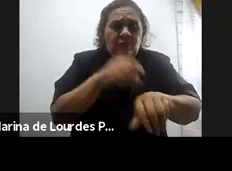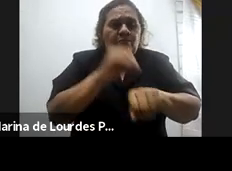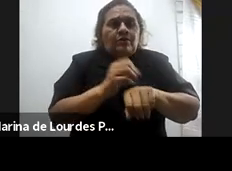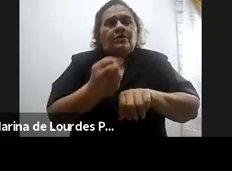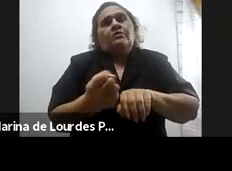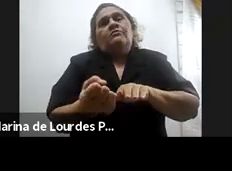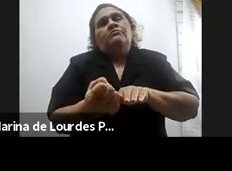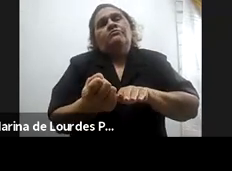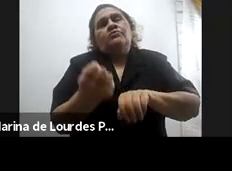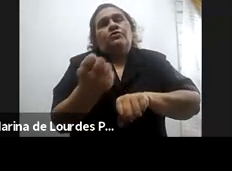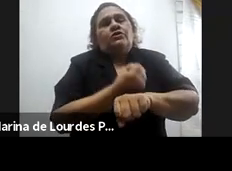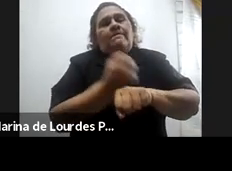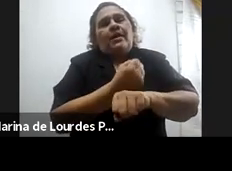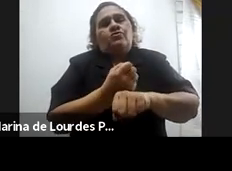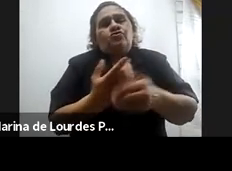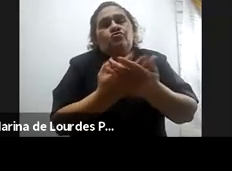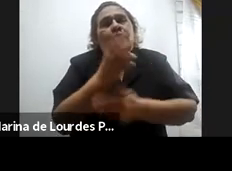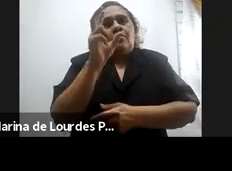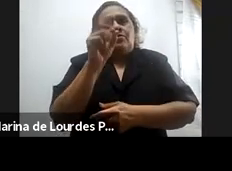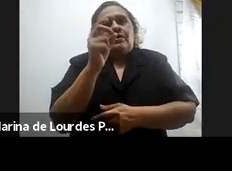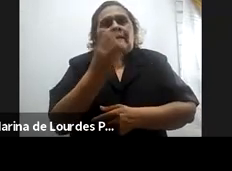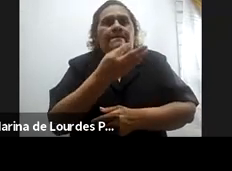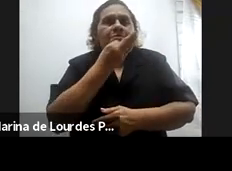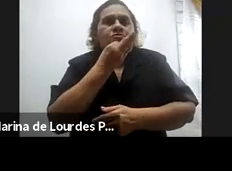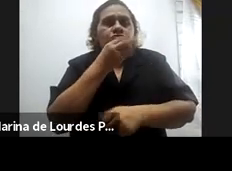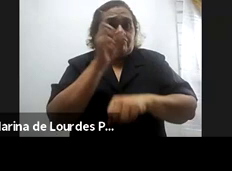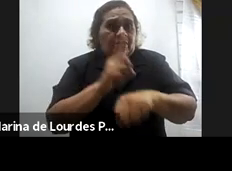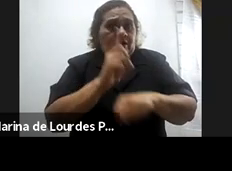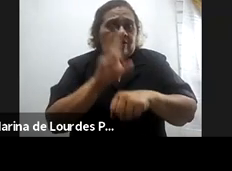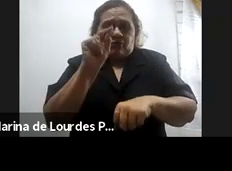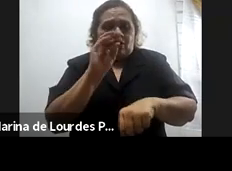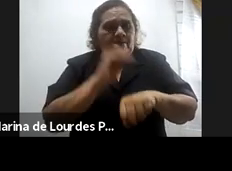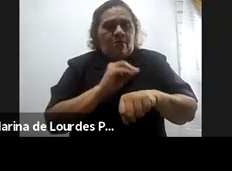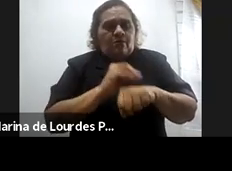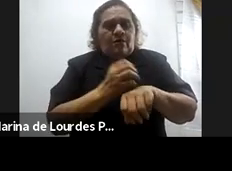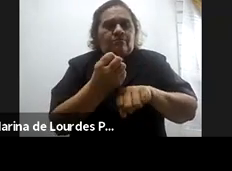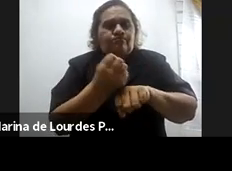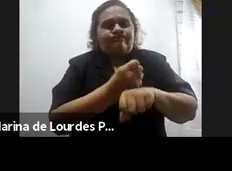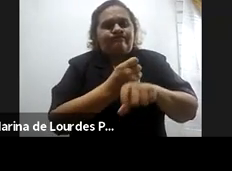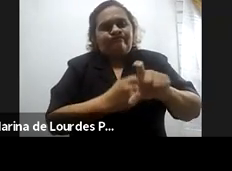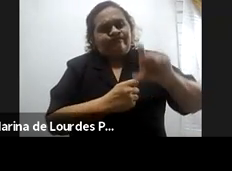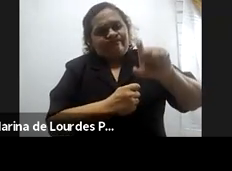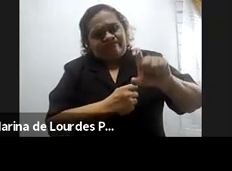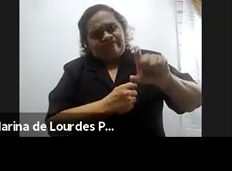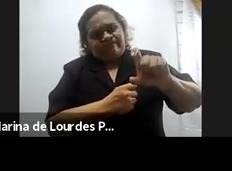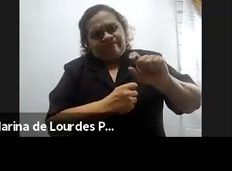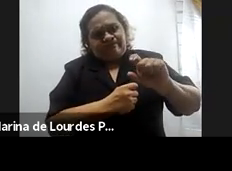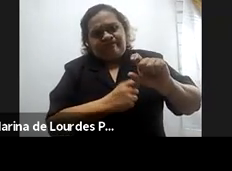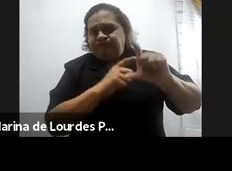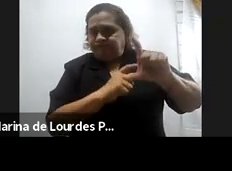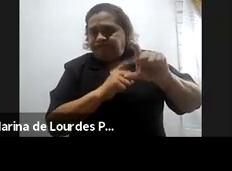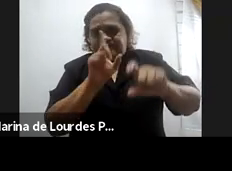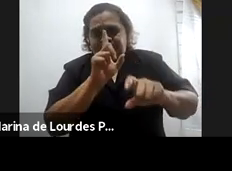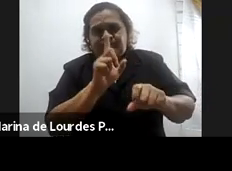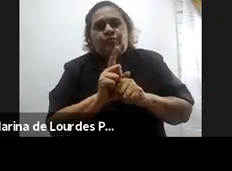nuevos 30 minutos al día para ajustarlos, no más. No usen zapatos de tacón con punta o muy ajustados.